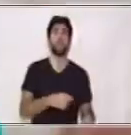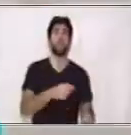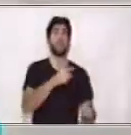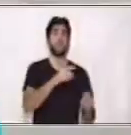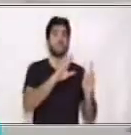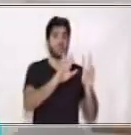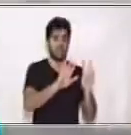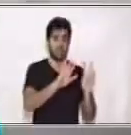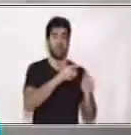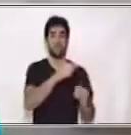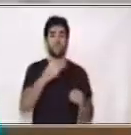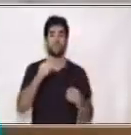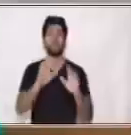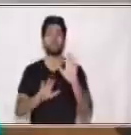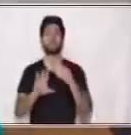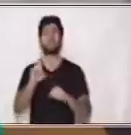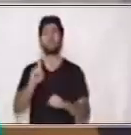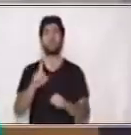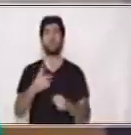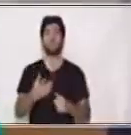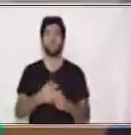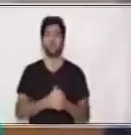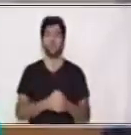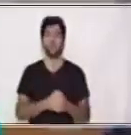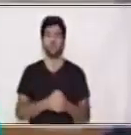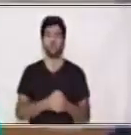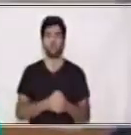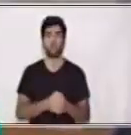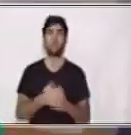menos 5x menos 11x me va a dar menos